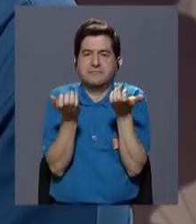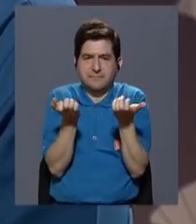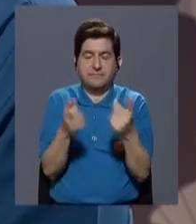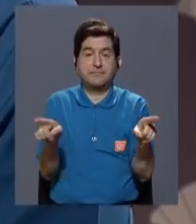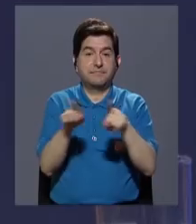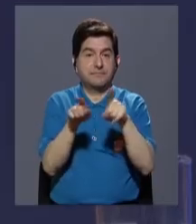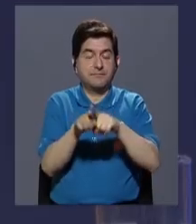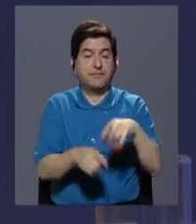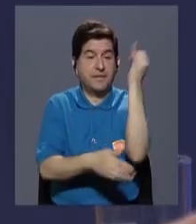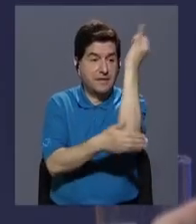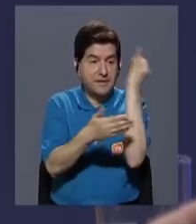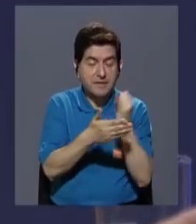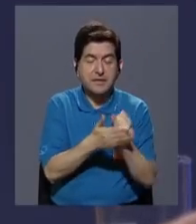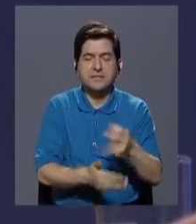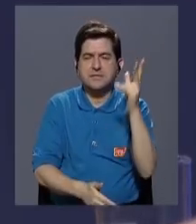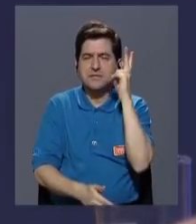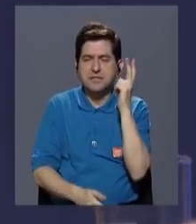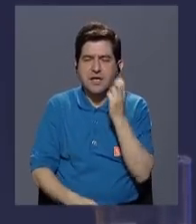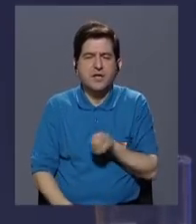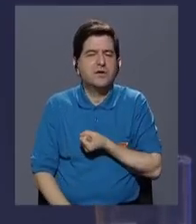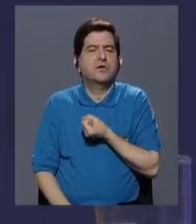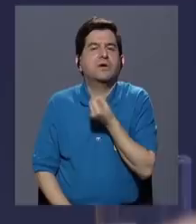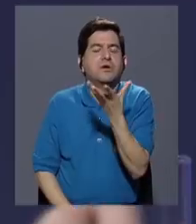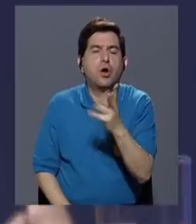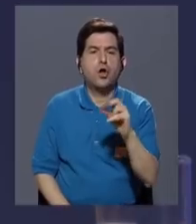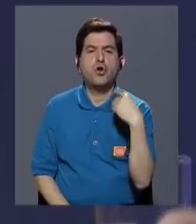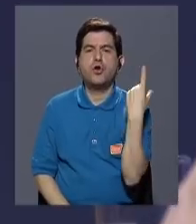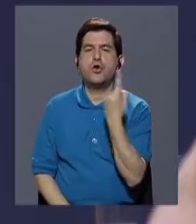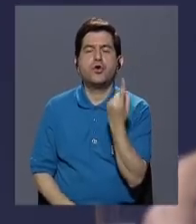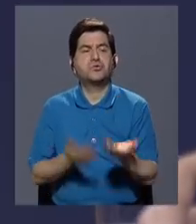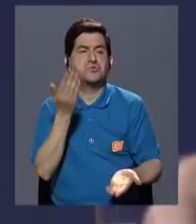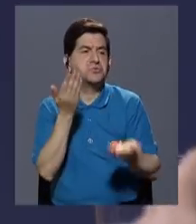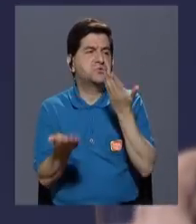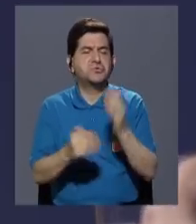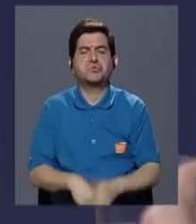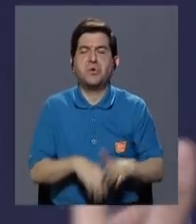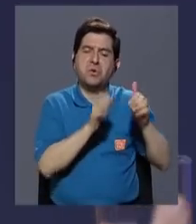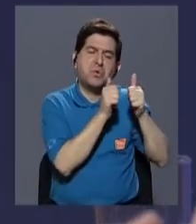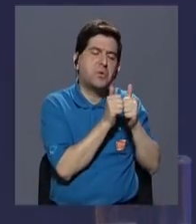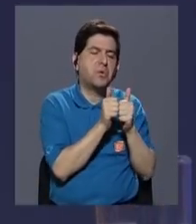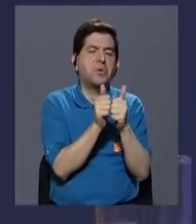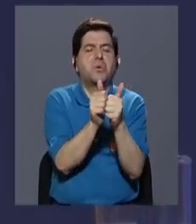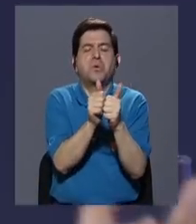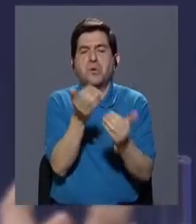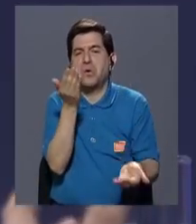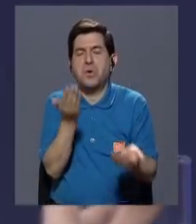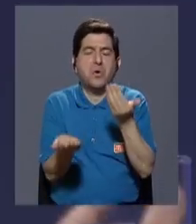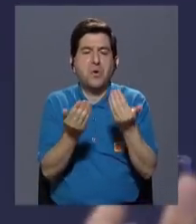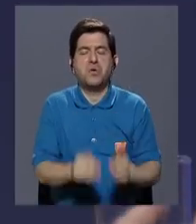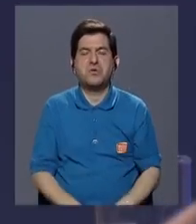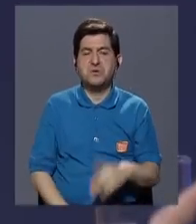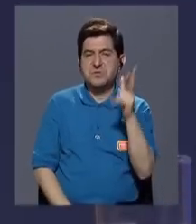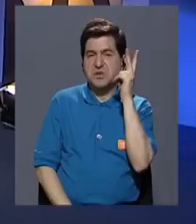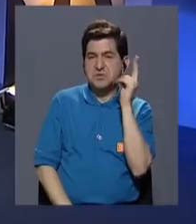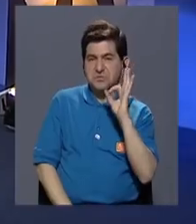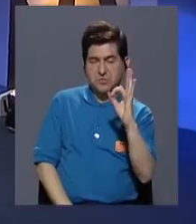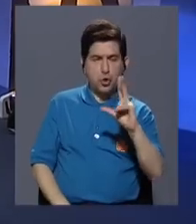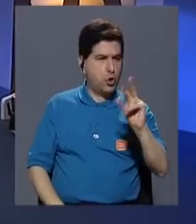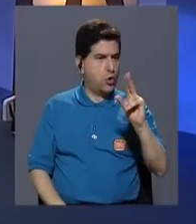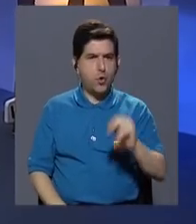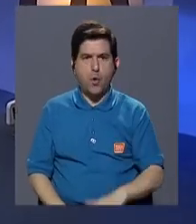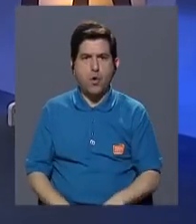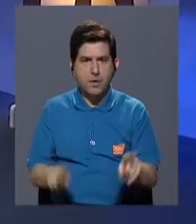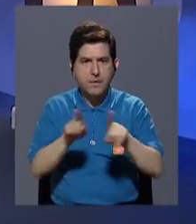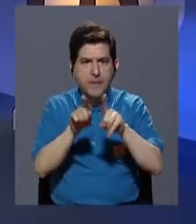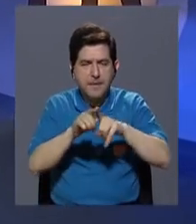expresivo que no se quedara simplemente en el acompañamiento que simplemente sonara bien sino que generara una atmósfera que